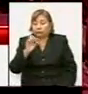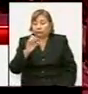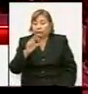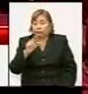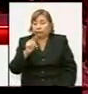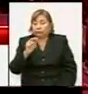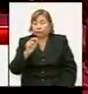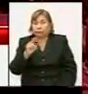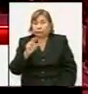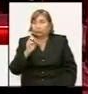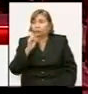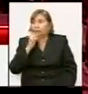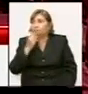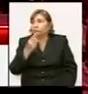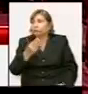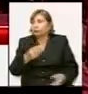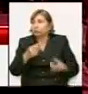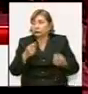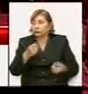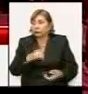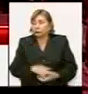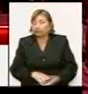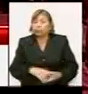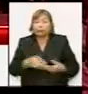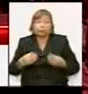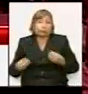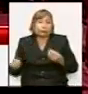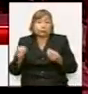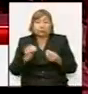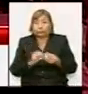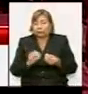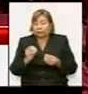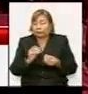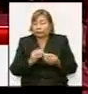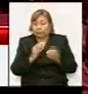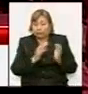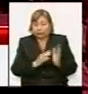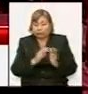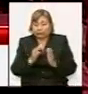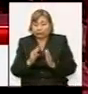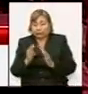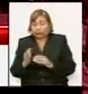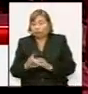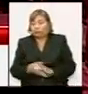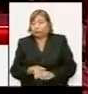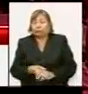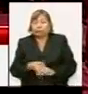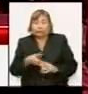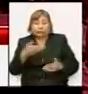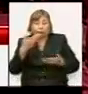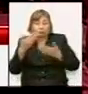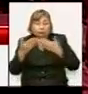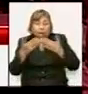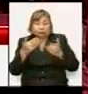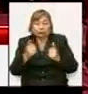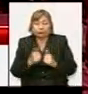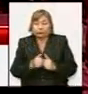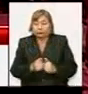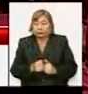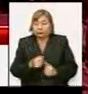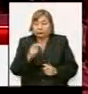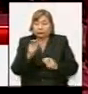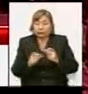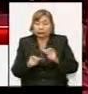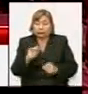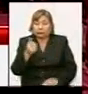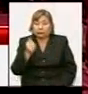prácticamente es un éxodo lo que pasa en Venezuela, ¿no? Pero se le puede añadir también para que pueda estar preparado el canciller si es que quiere hacer un comentario en relación a los ciudadanos de